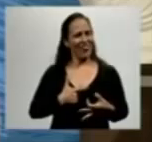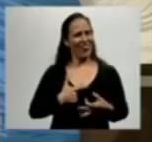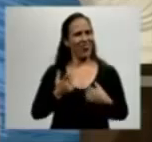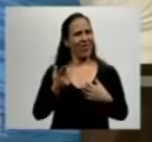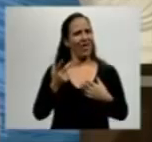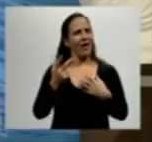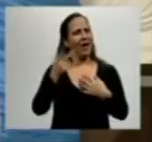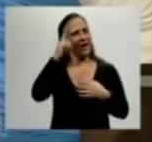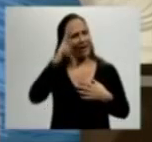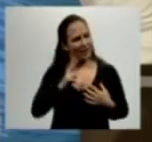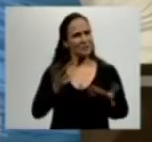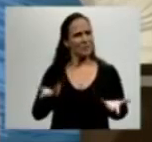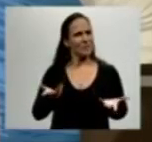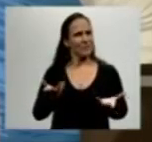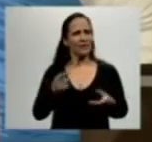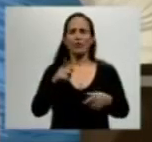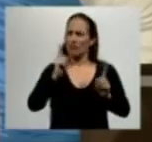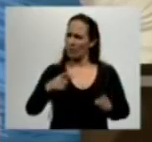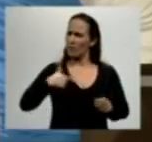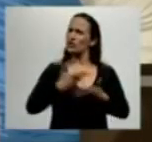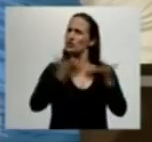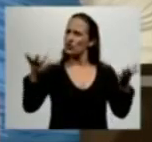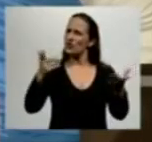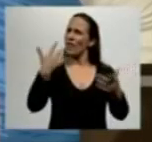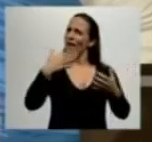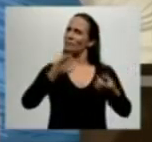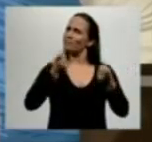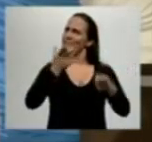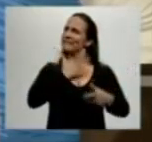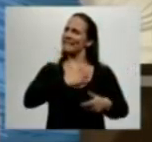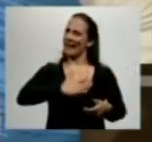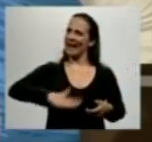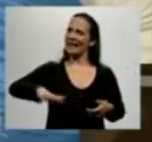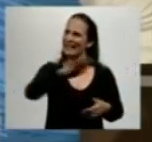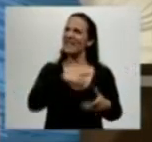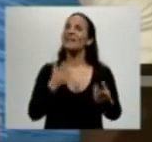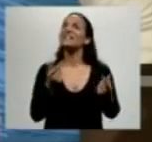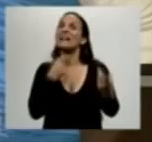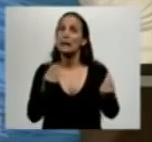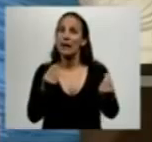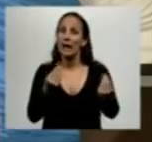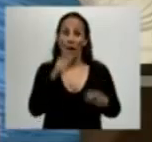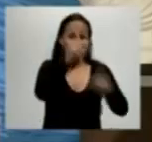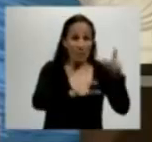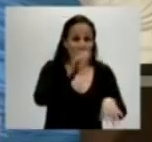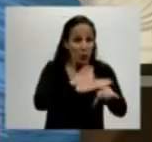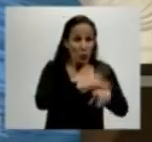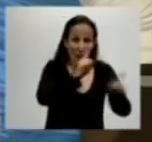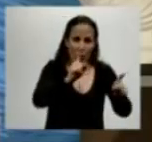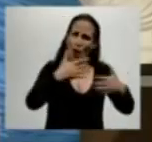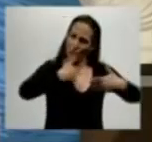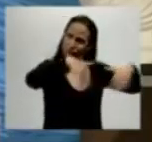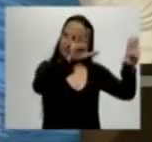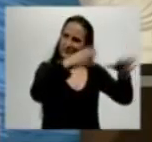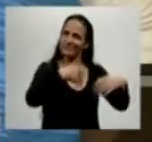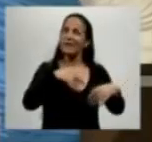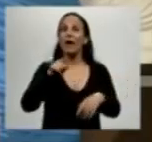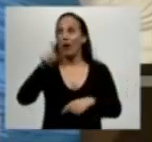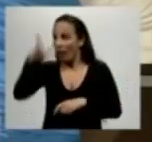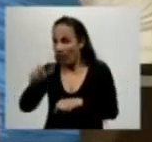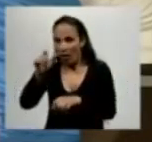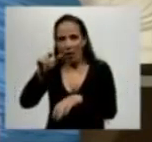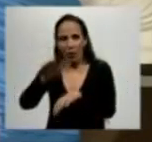y también la tranquilidad de la sociedad requieren que los que son inocentes, bueno, sean declarados inocentes prontamente, y los que son culpables